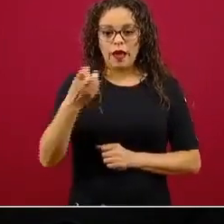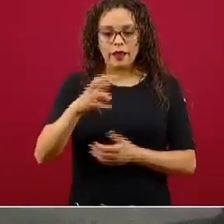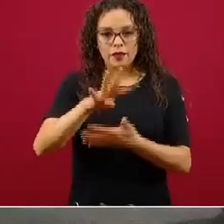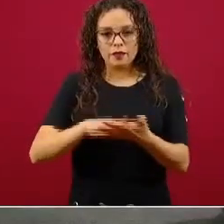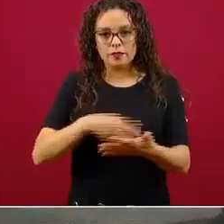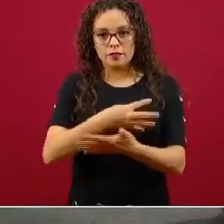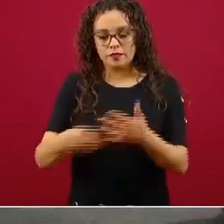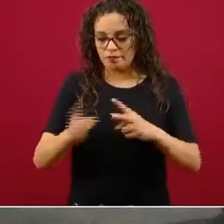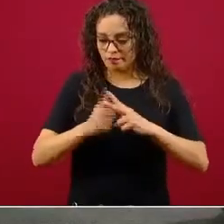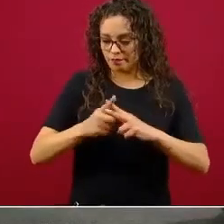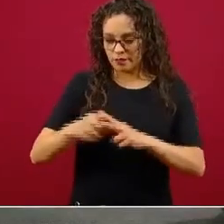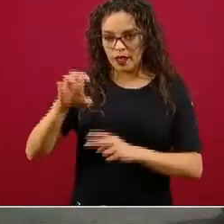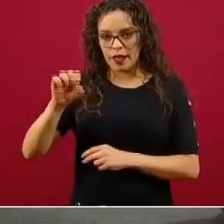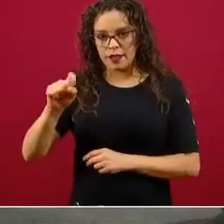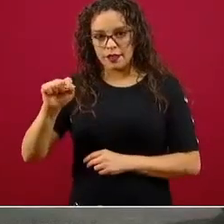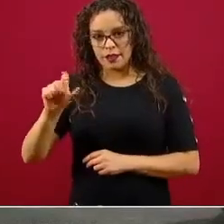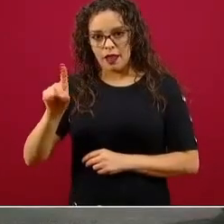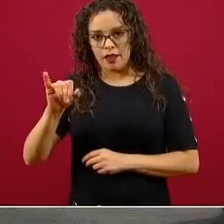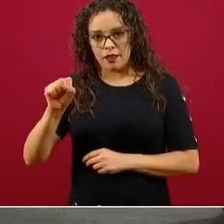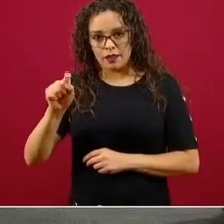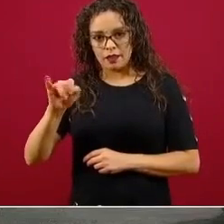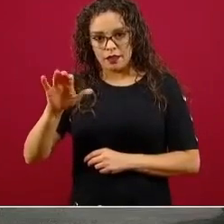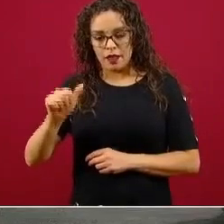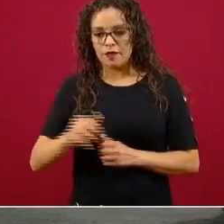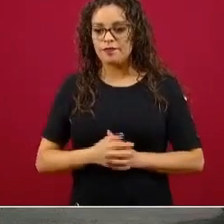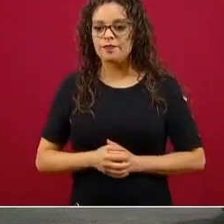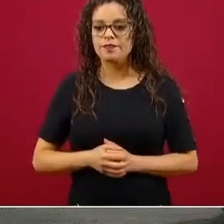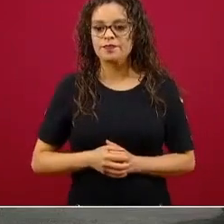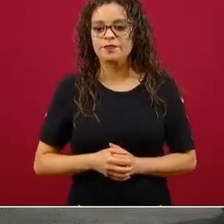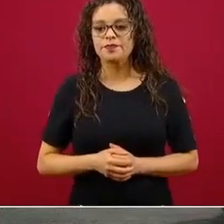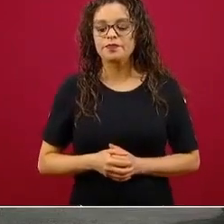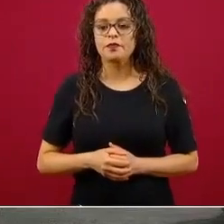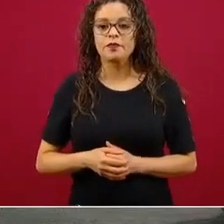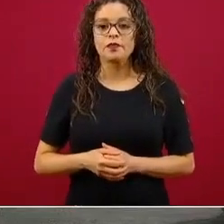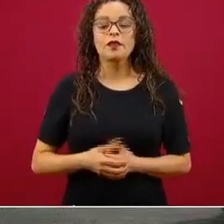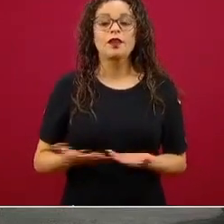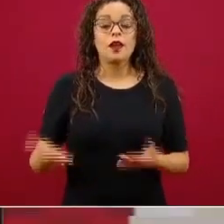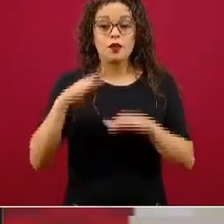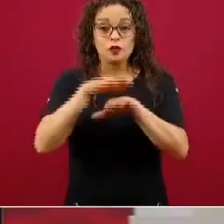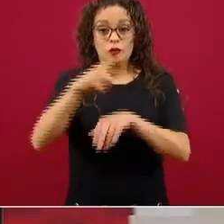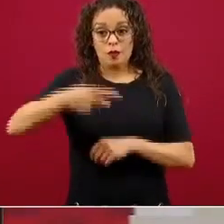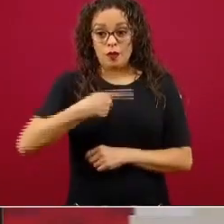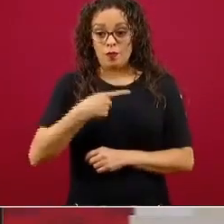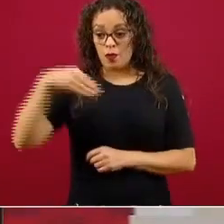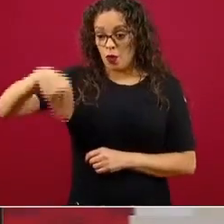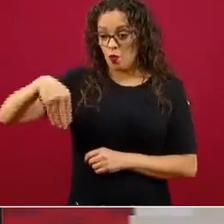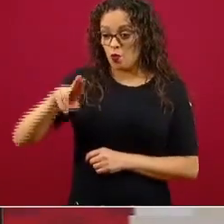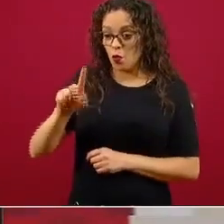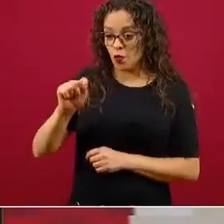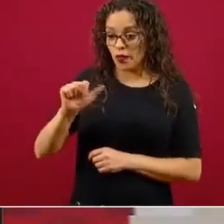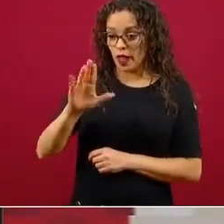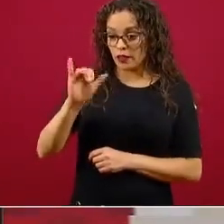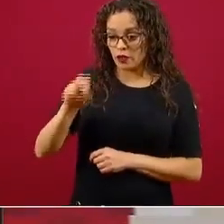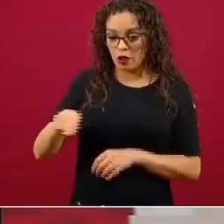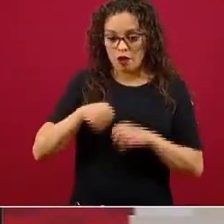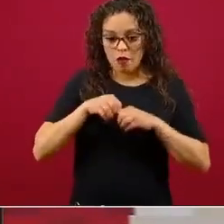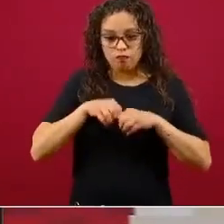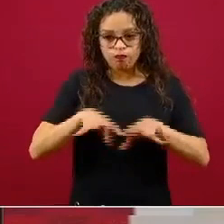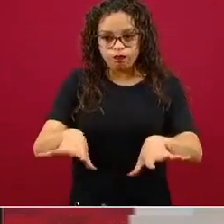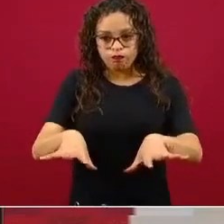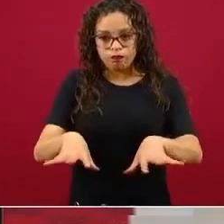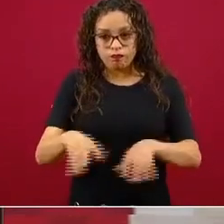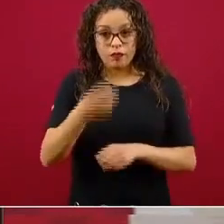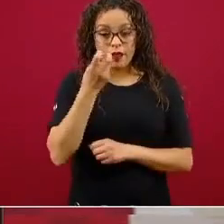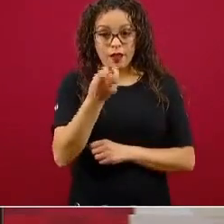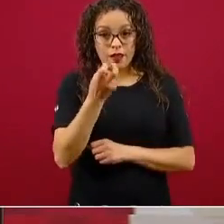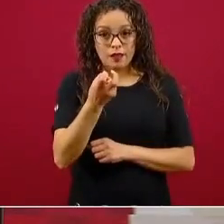gusto. Respecto a la mutación, no es la primera que aparece. Esta en concreto no se conoce por el informe, es un